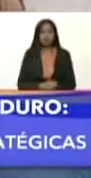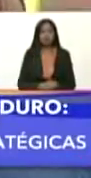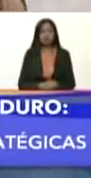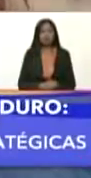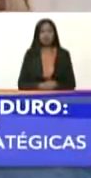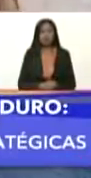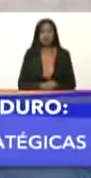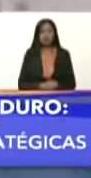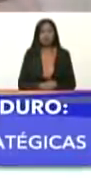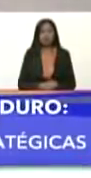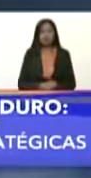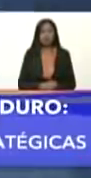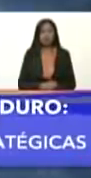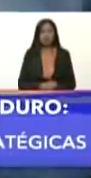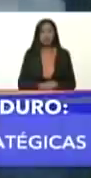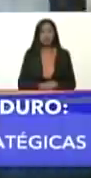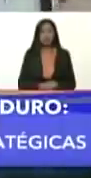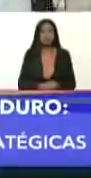Esto lo...